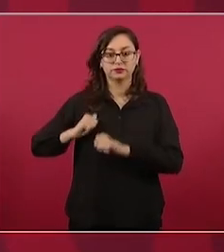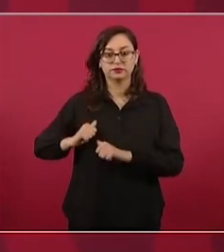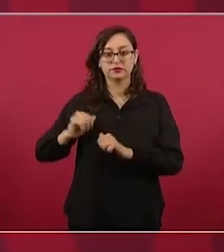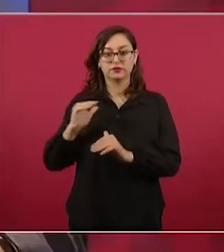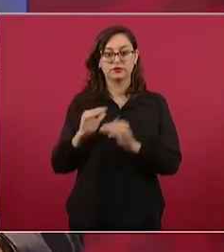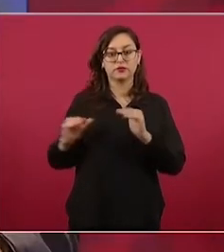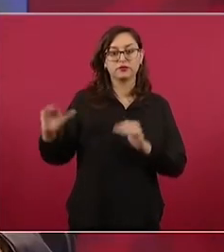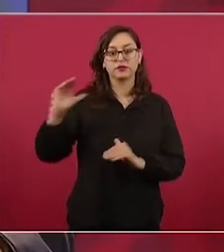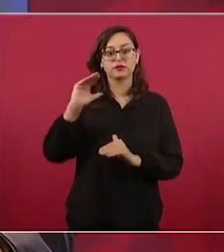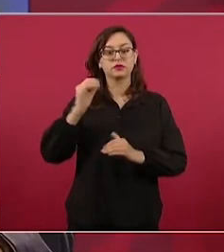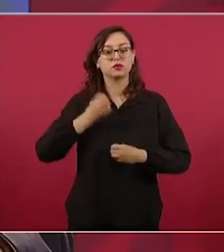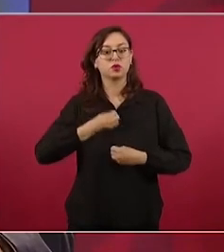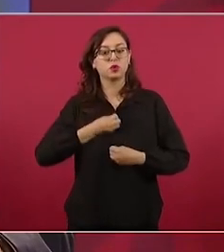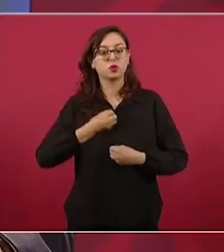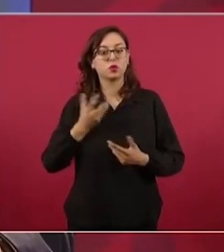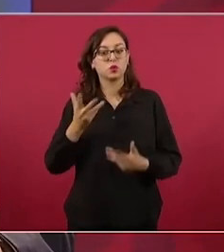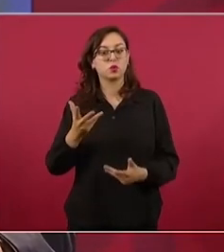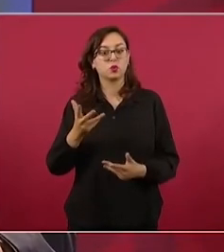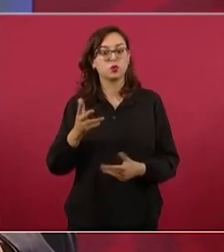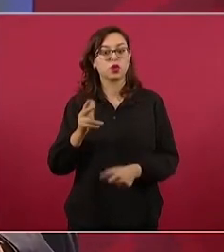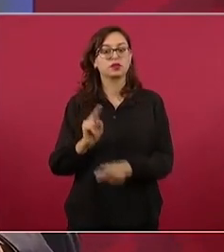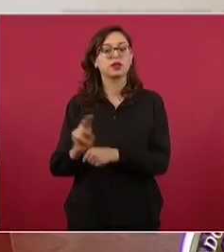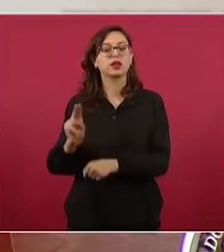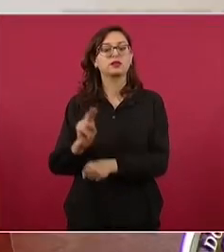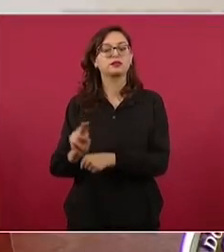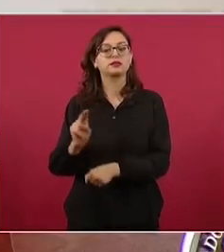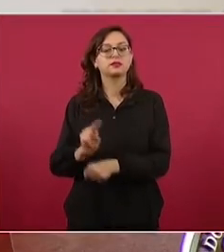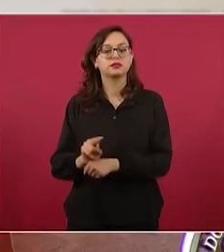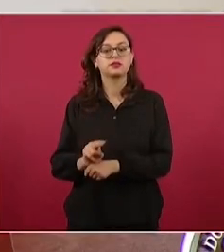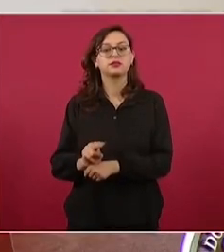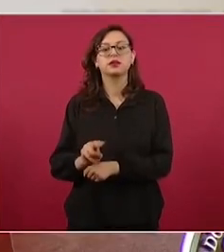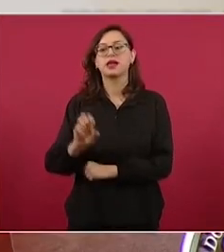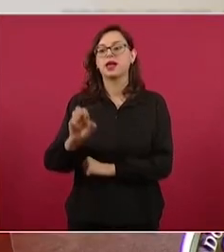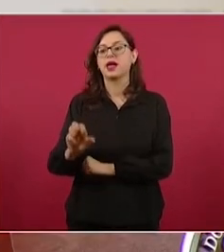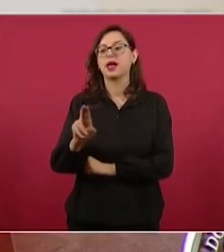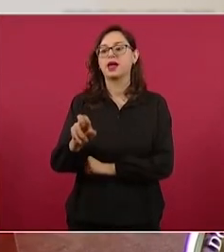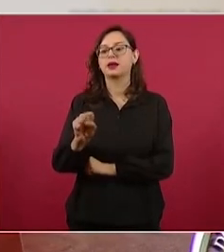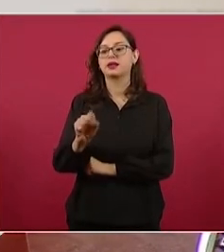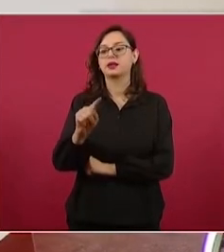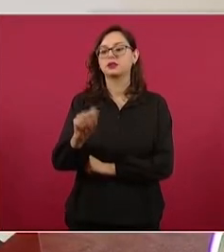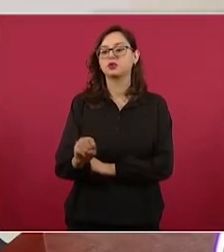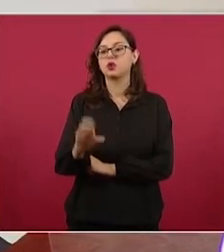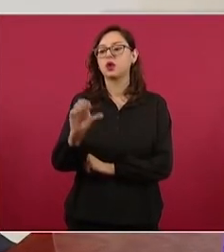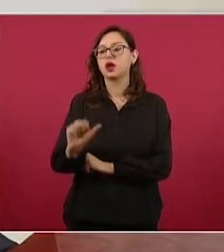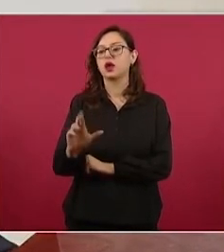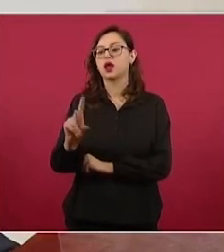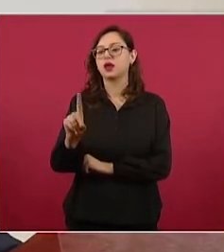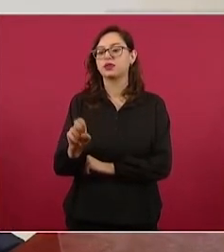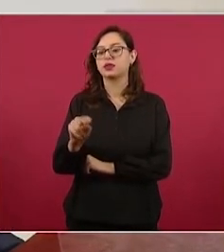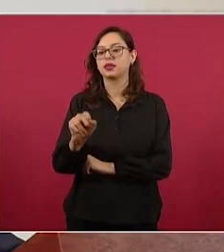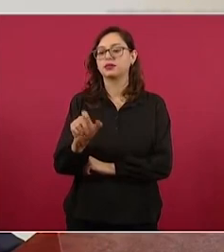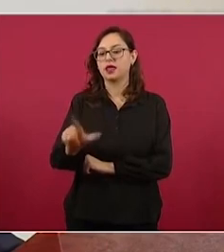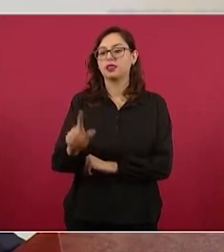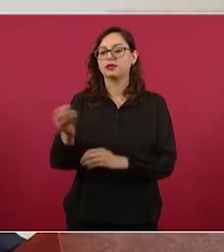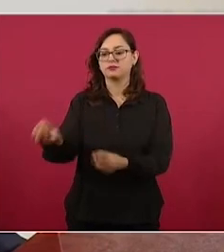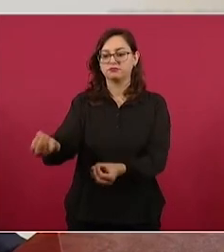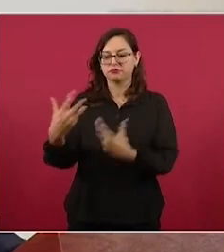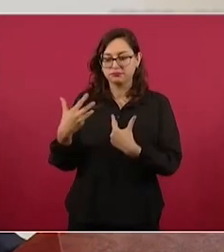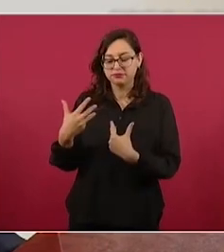el poeta de Nicaragua, Ernesto Cardenal, mandó una